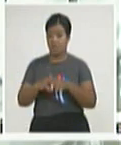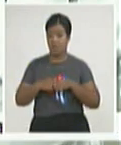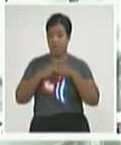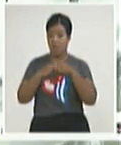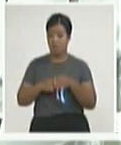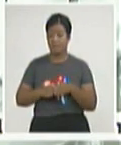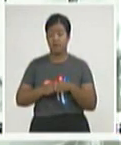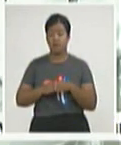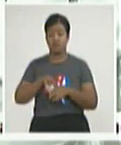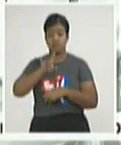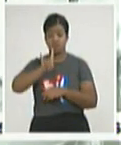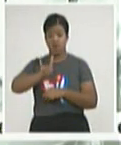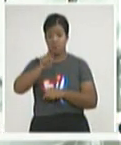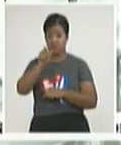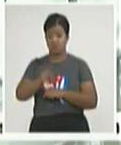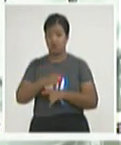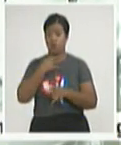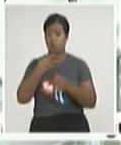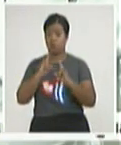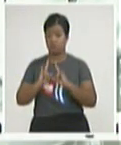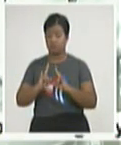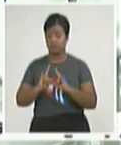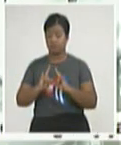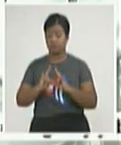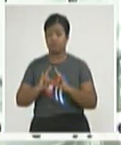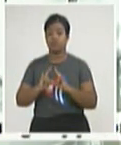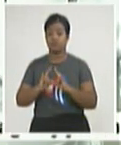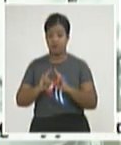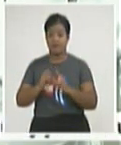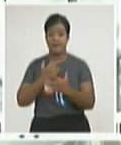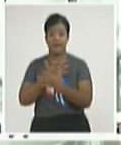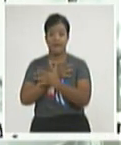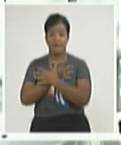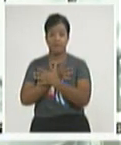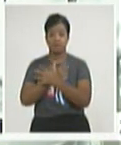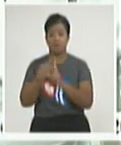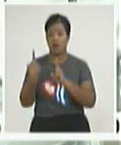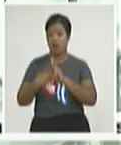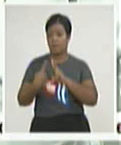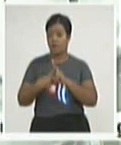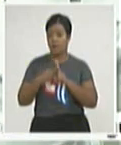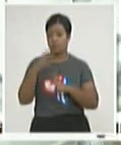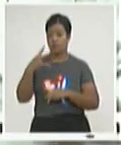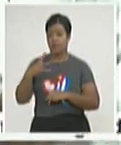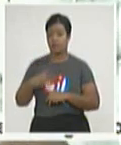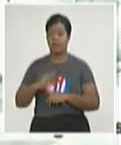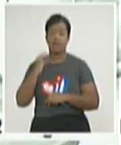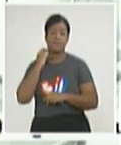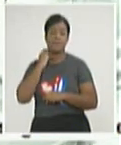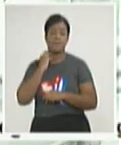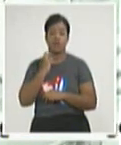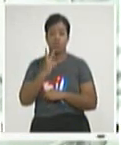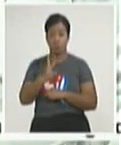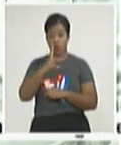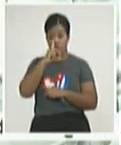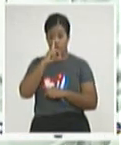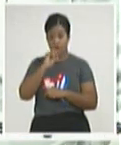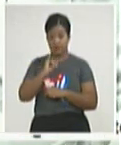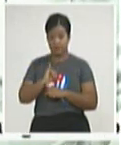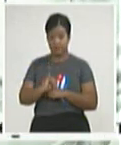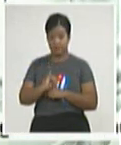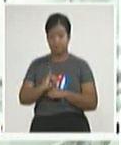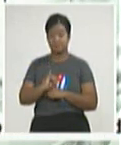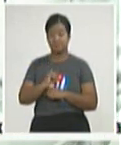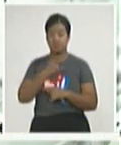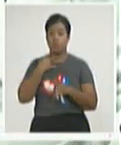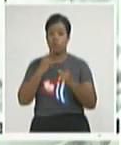que fallecen, de Campechuela y Bayamo 3 de cada uno, de Manzanillo 2 y de Jiguaní fallece